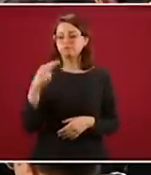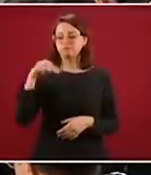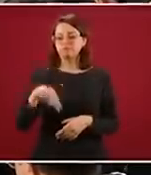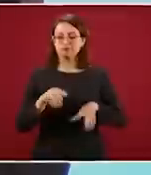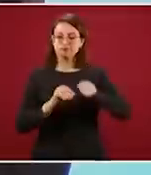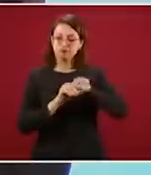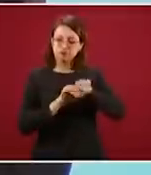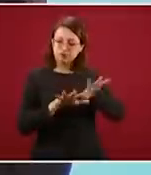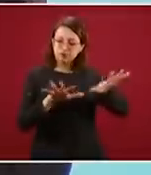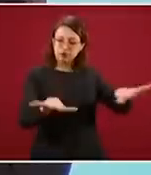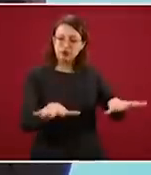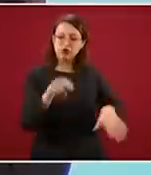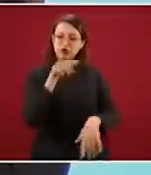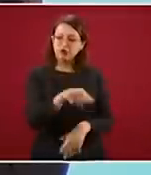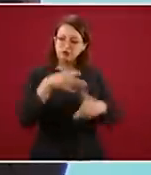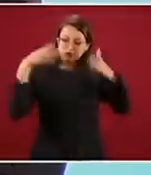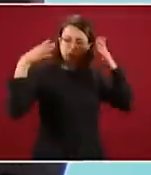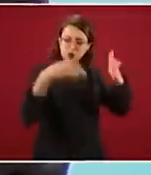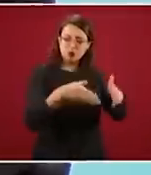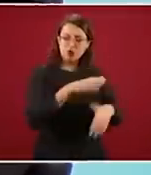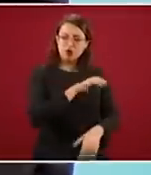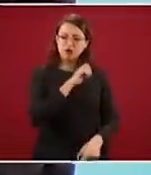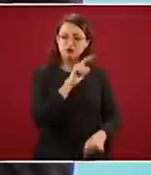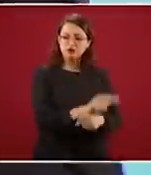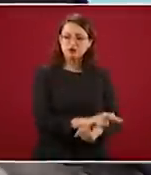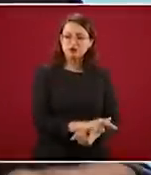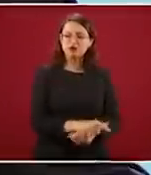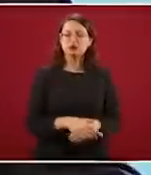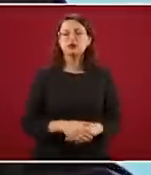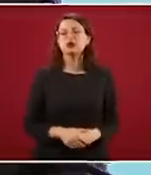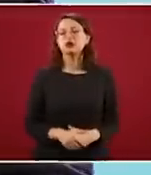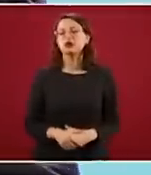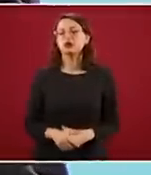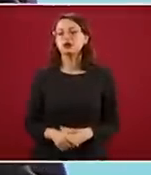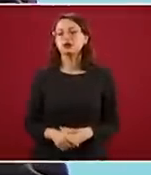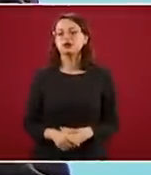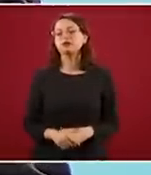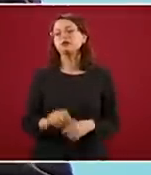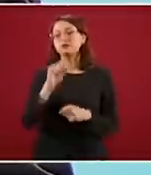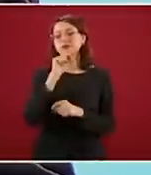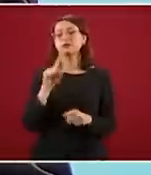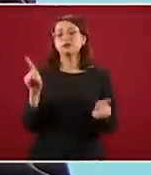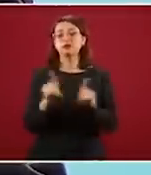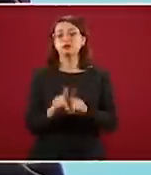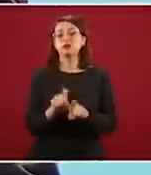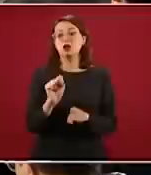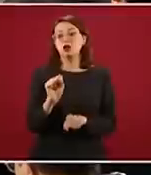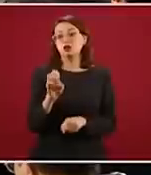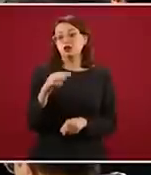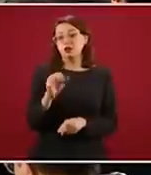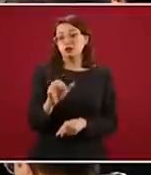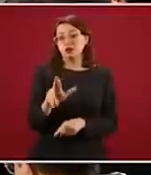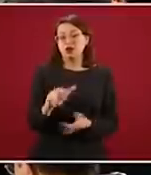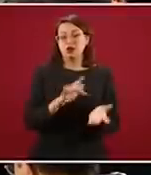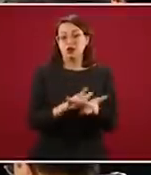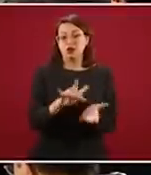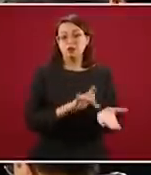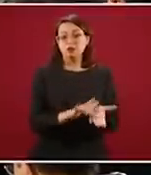Nacional y estamos contando con el apoyo de la Secretaría de Marina